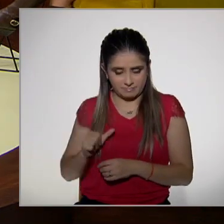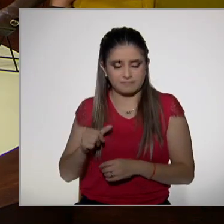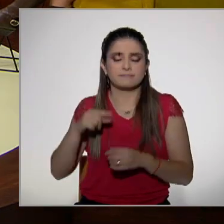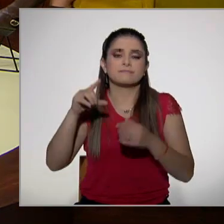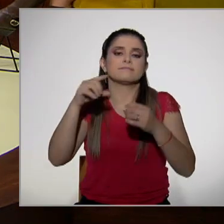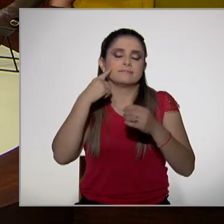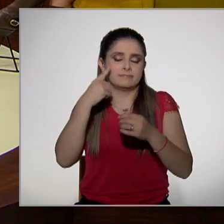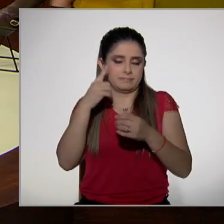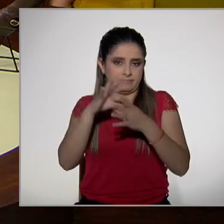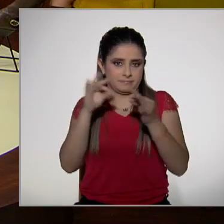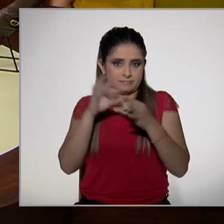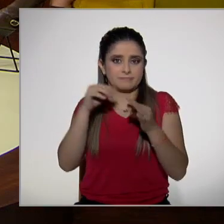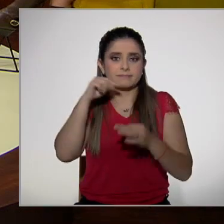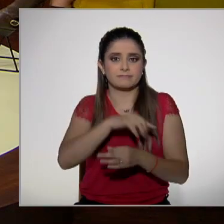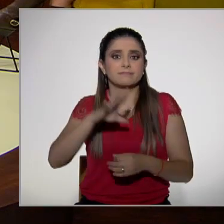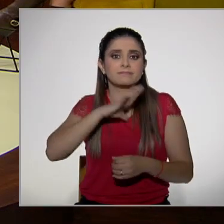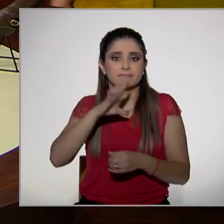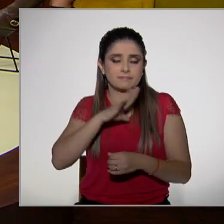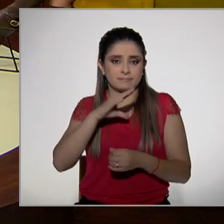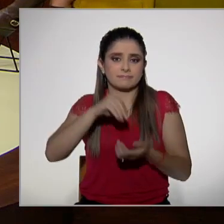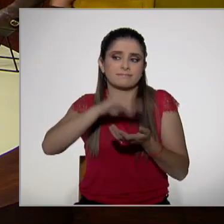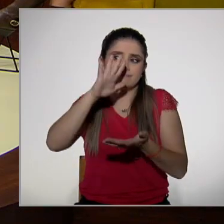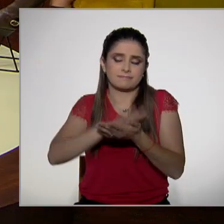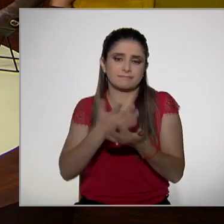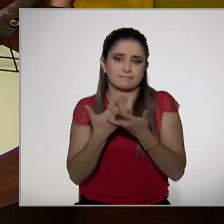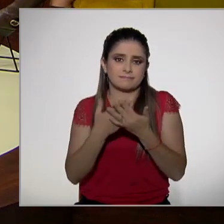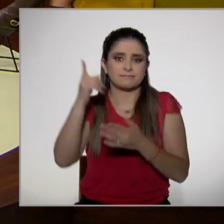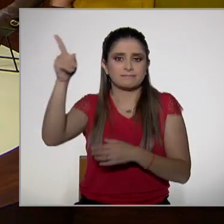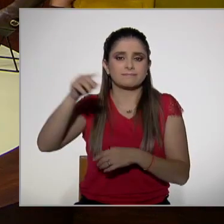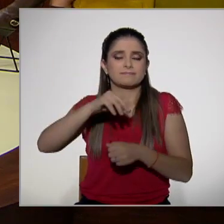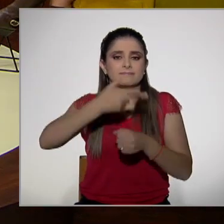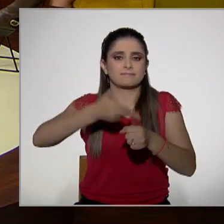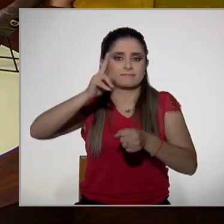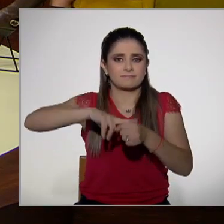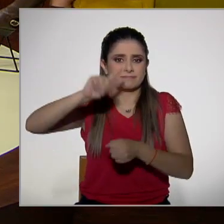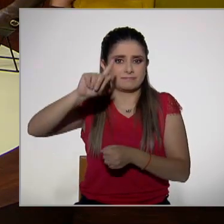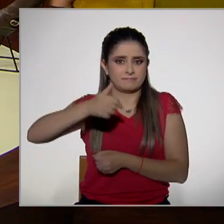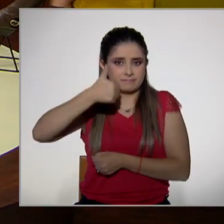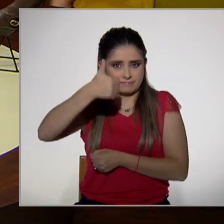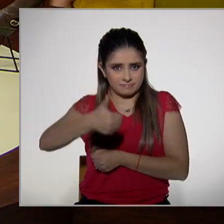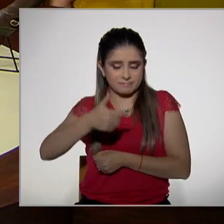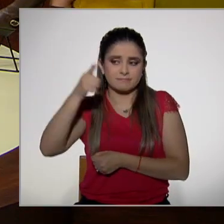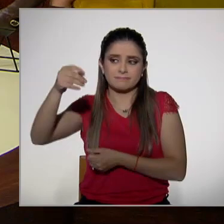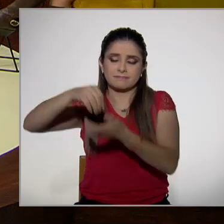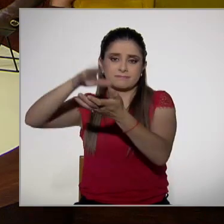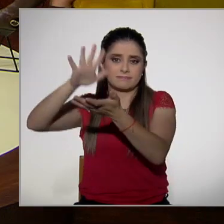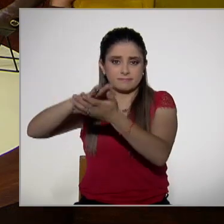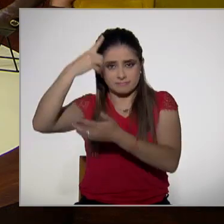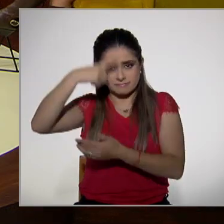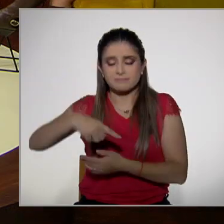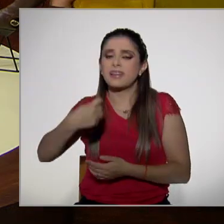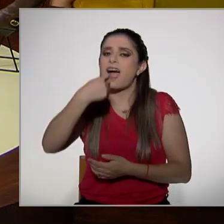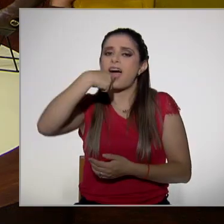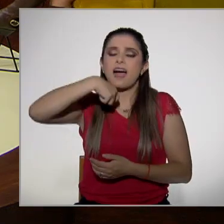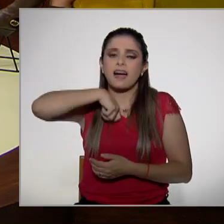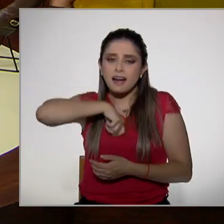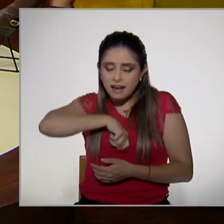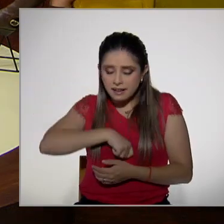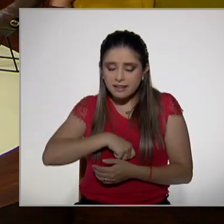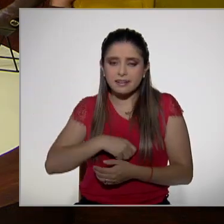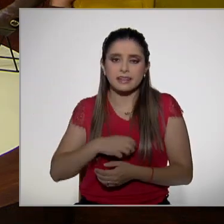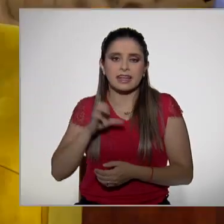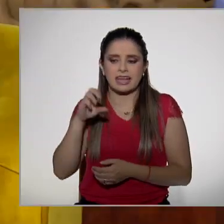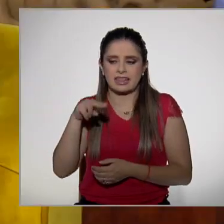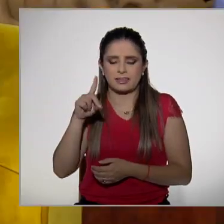contarnos y que está esperando su cita en la clínica 76 ella dice que la programaron para una endoscopia y nos